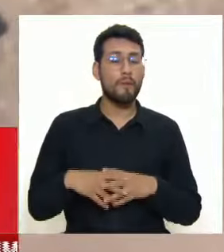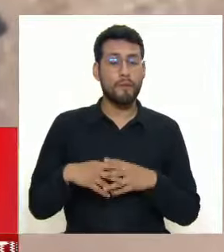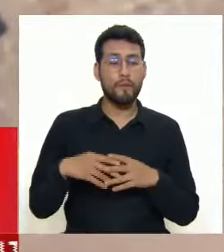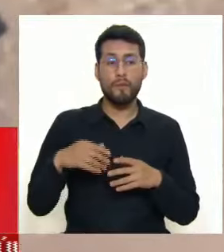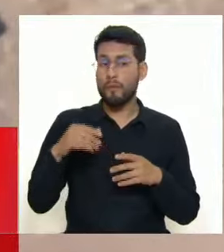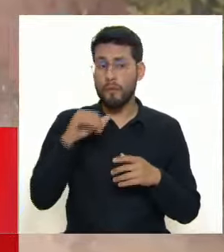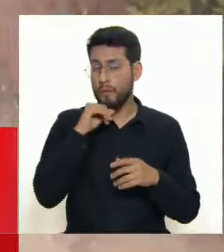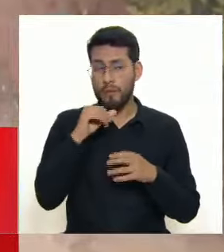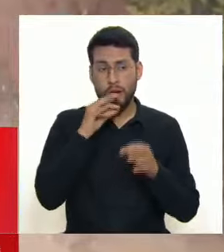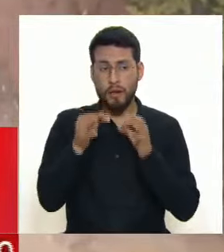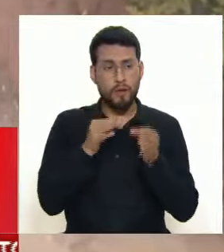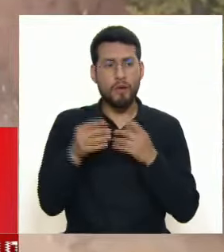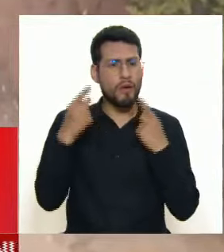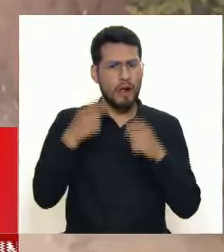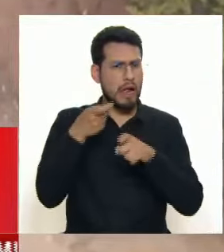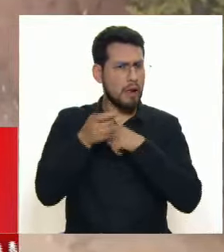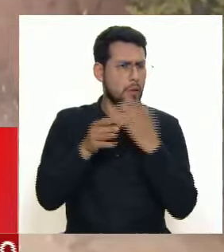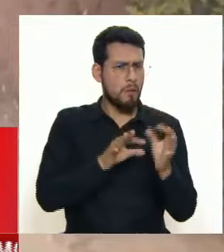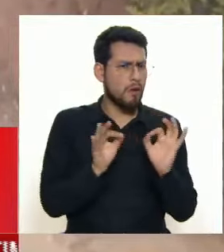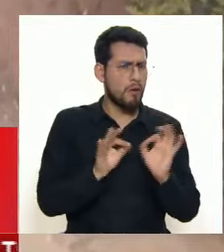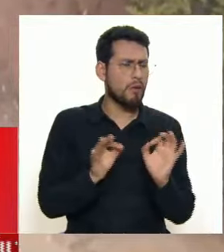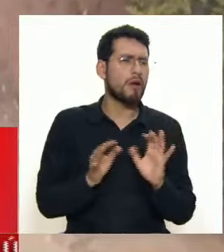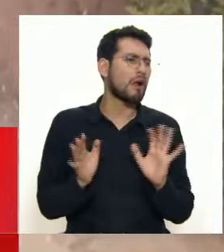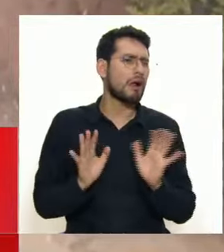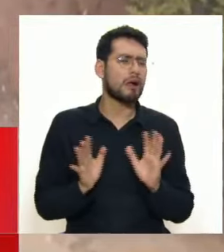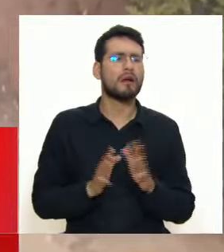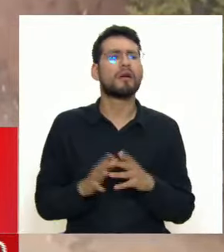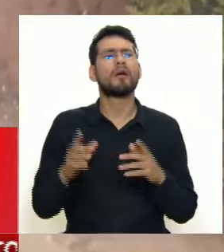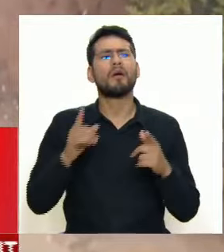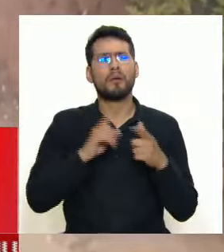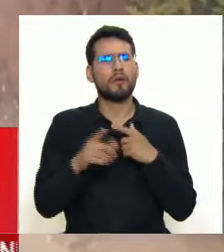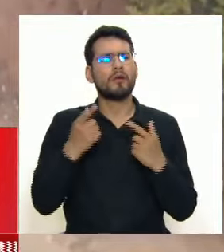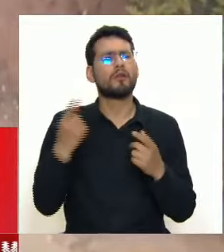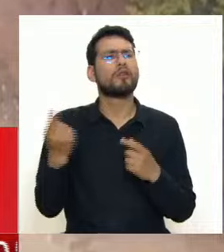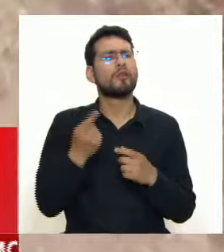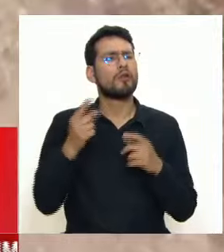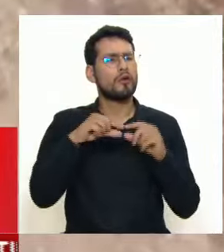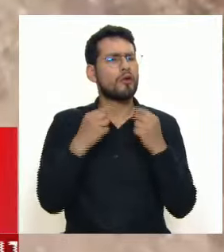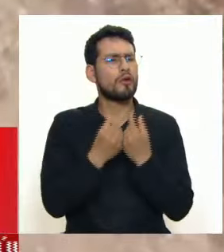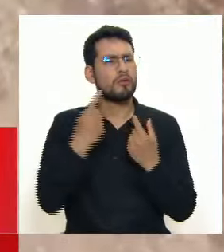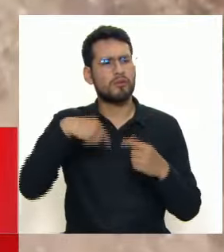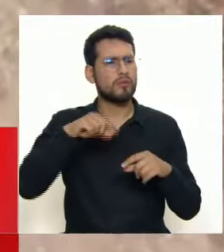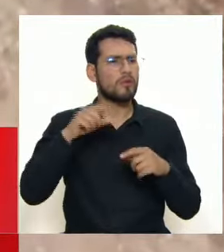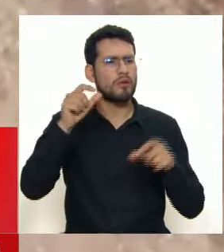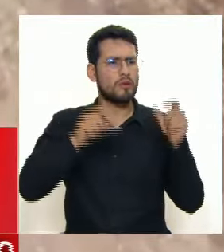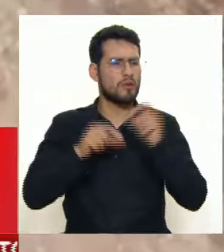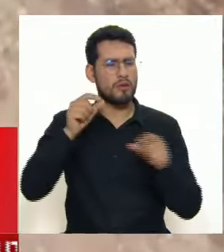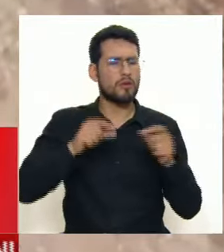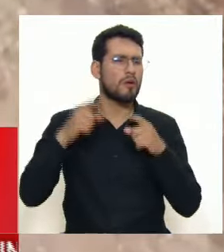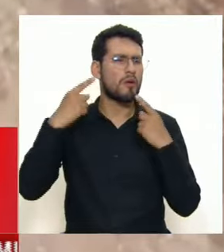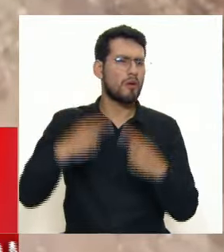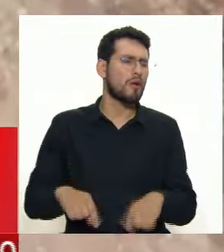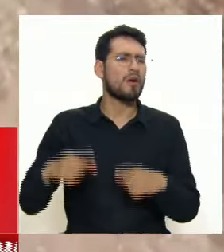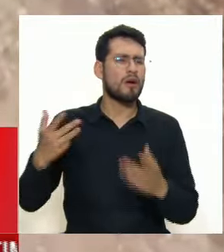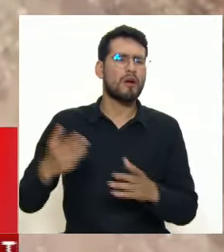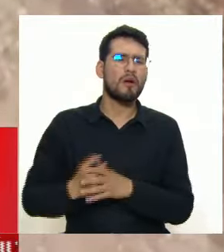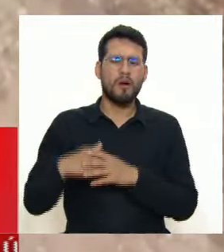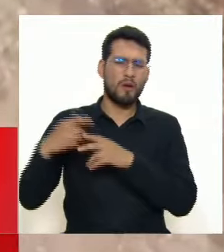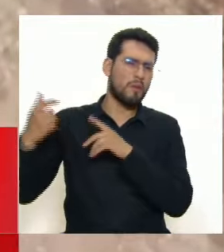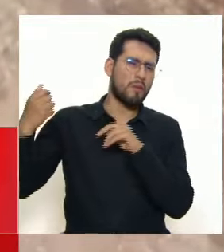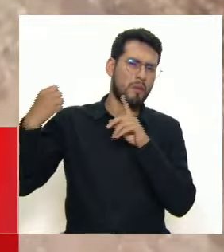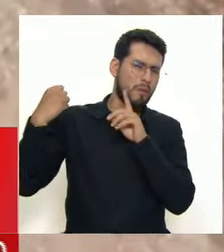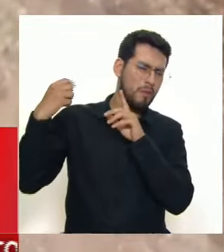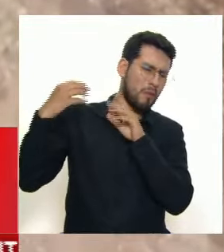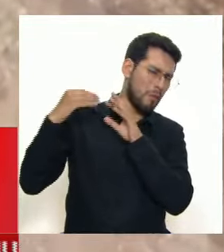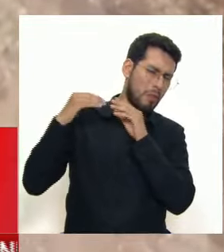menos no se habla de heridos graves, sin embargo las consecuencias han sido precisamente todo este grupo de efectivos que ha terminado siendo repelido,